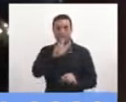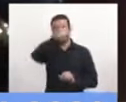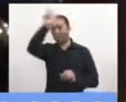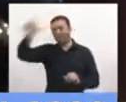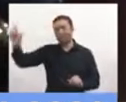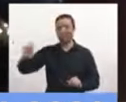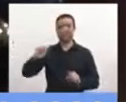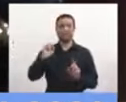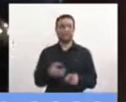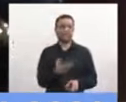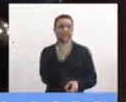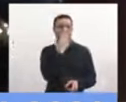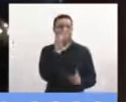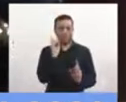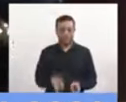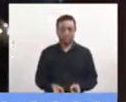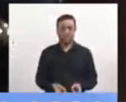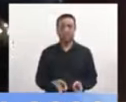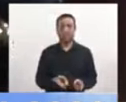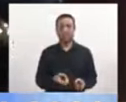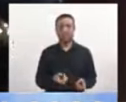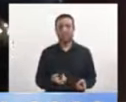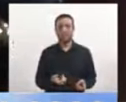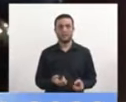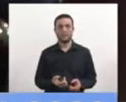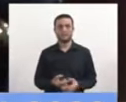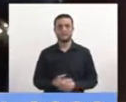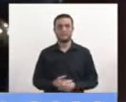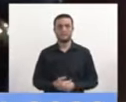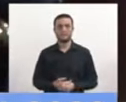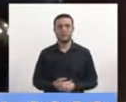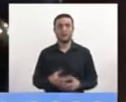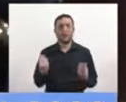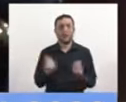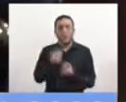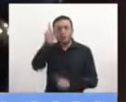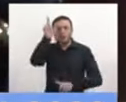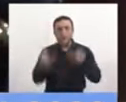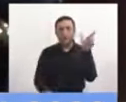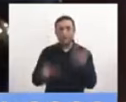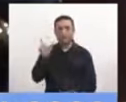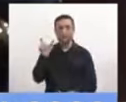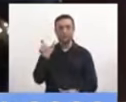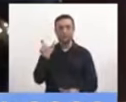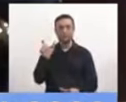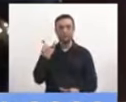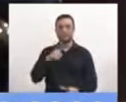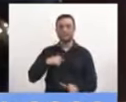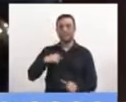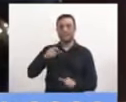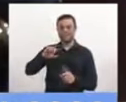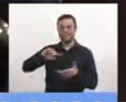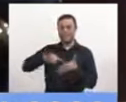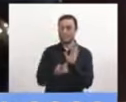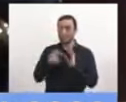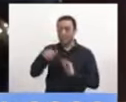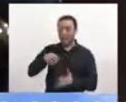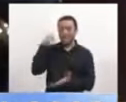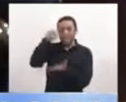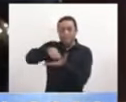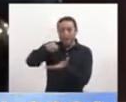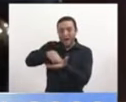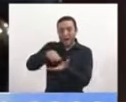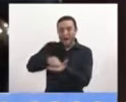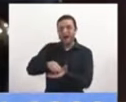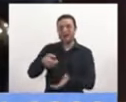manera dispuesta por el Gobierno Nacional, inclusive pagando del bolsillo de la Ciudad de Buenos Aires los hoteles, los test y todo